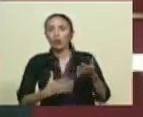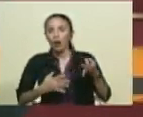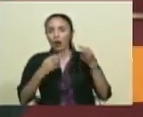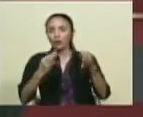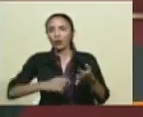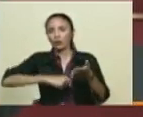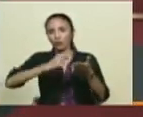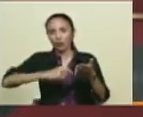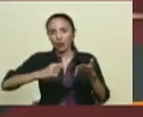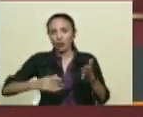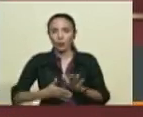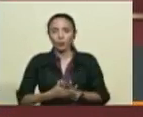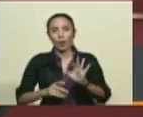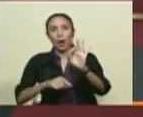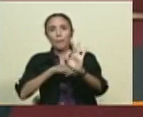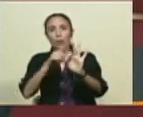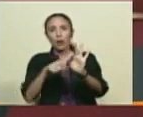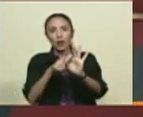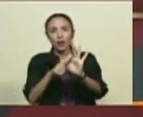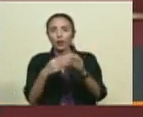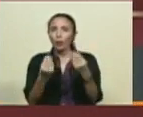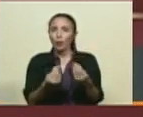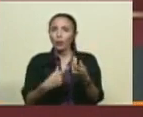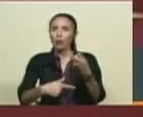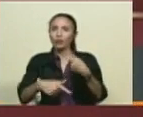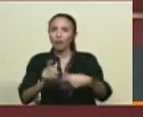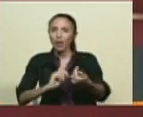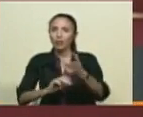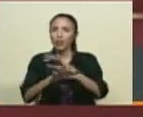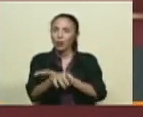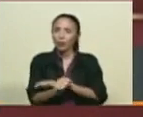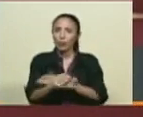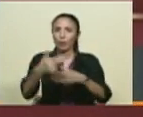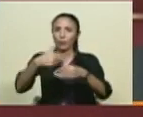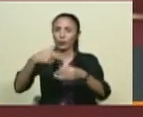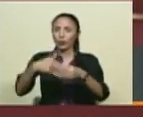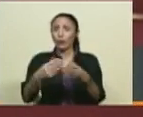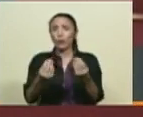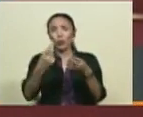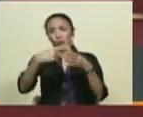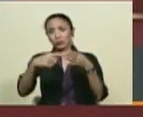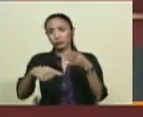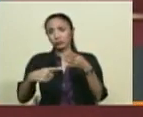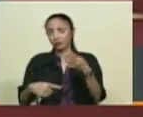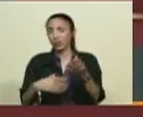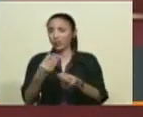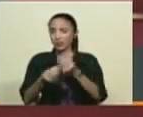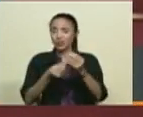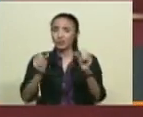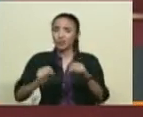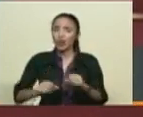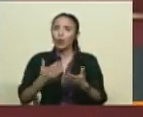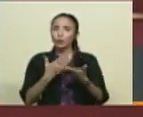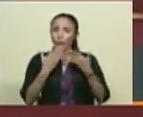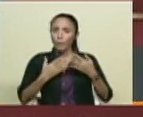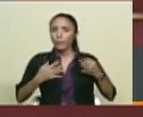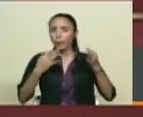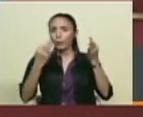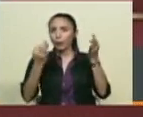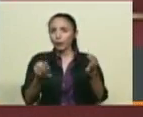en las monedas en que se vende y se cobra el petróleo. Hay muchas cosas que hacer y yo propongo que eso lo hagamos de